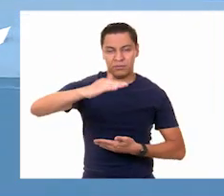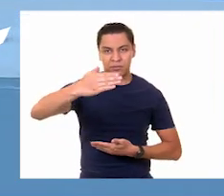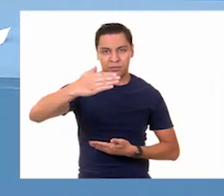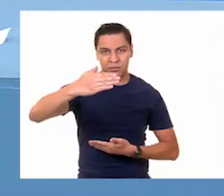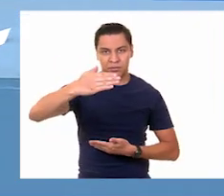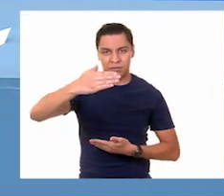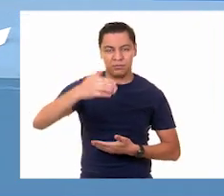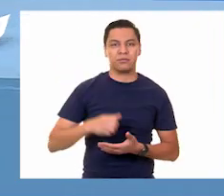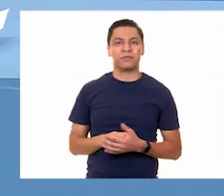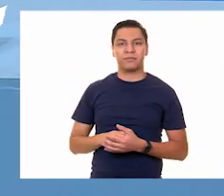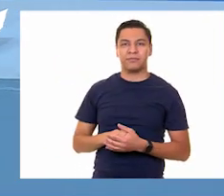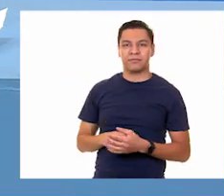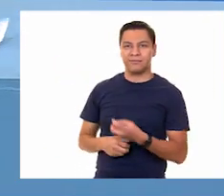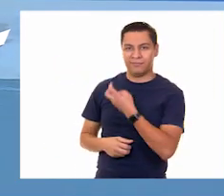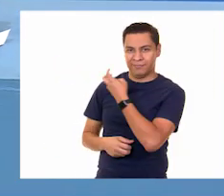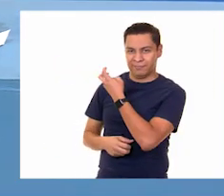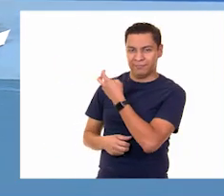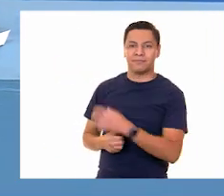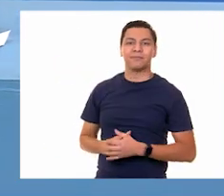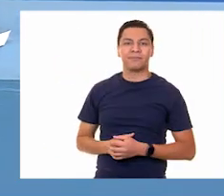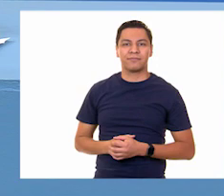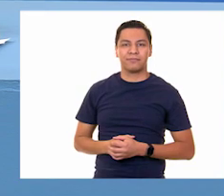izquierda.